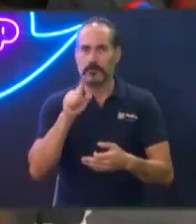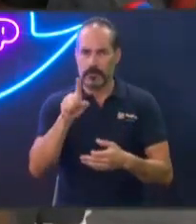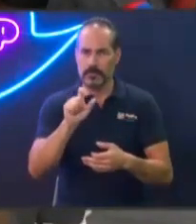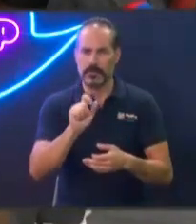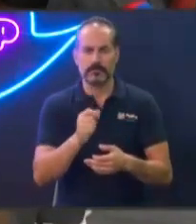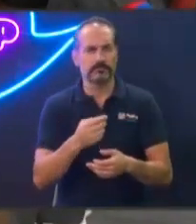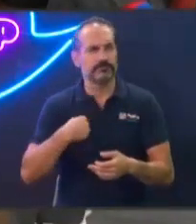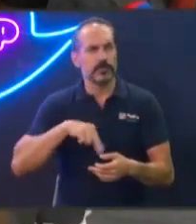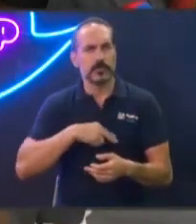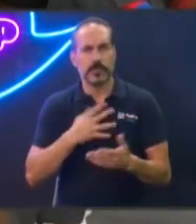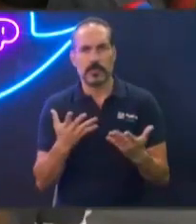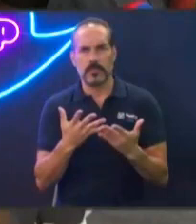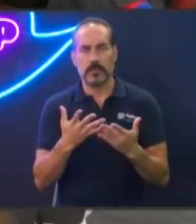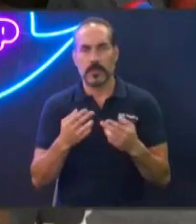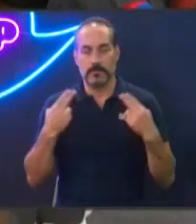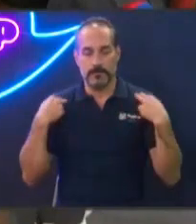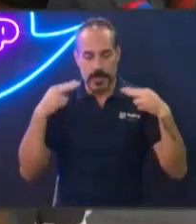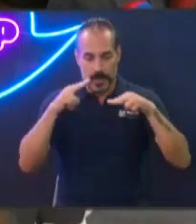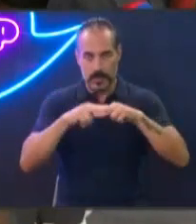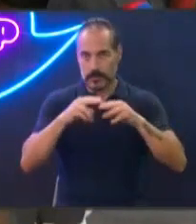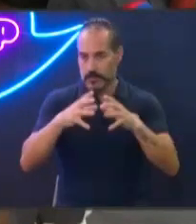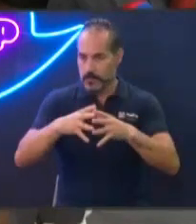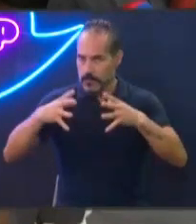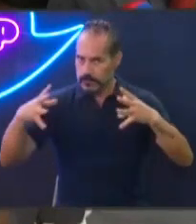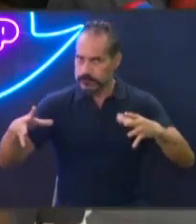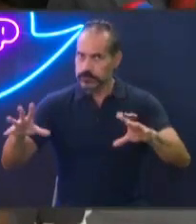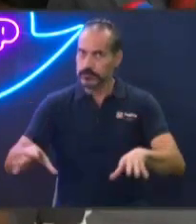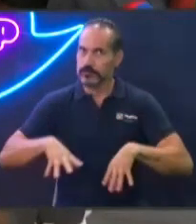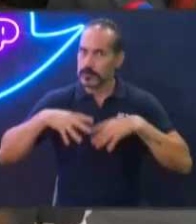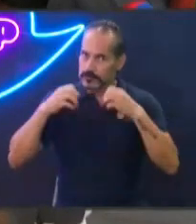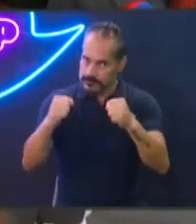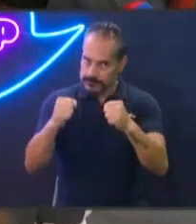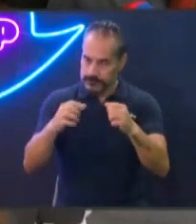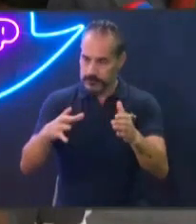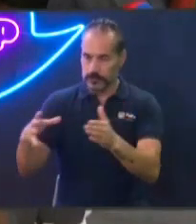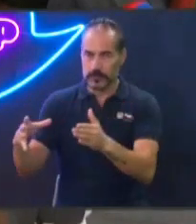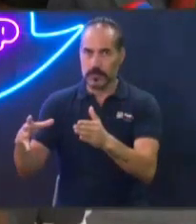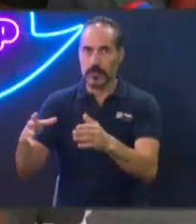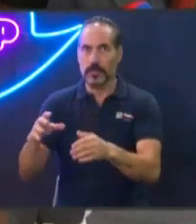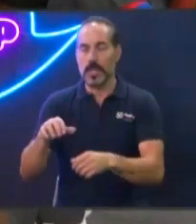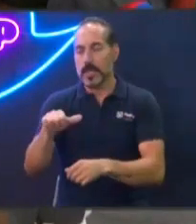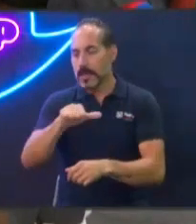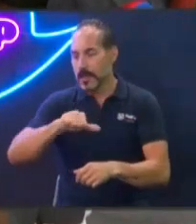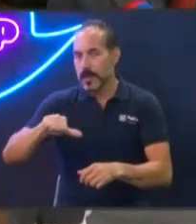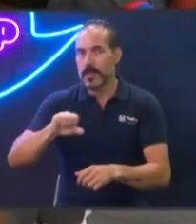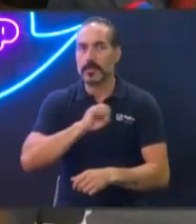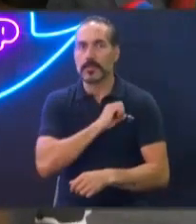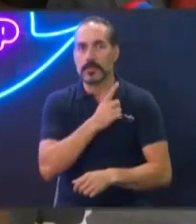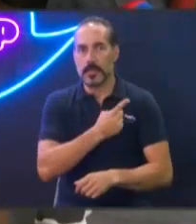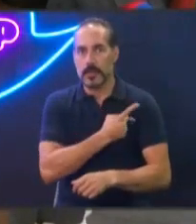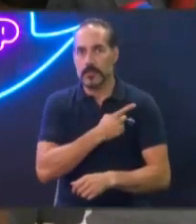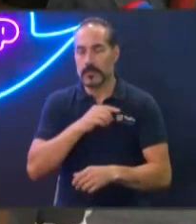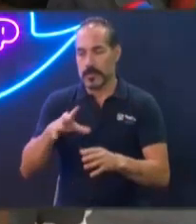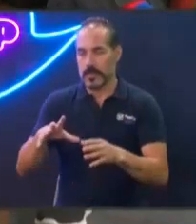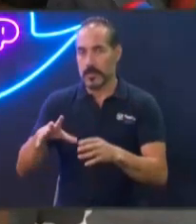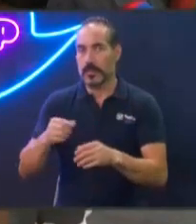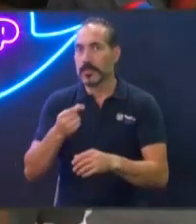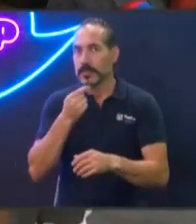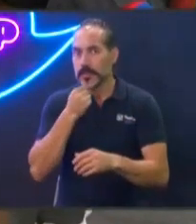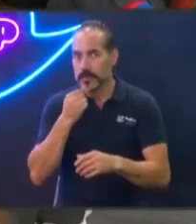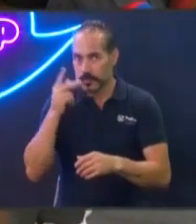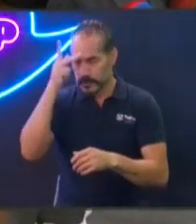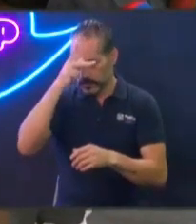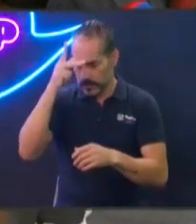grupo fuerte de docentes eh el área de salud y el departamento psicopedagógico son los encargados de plantear toda esta